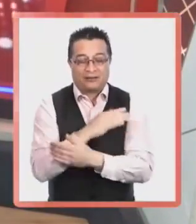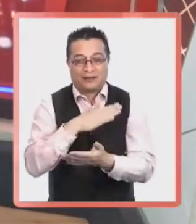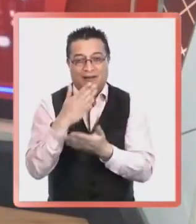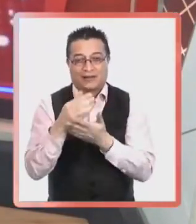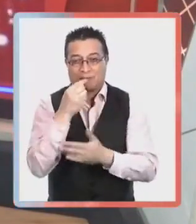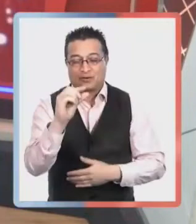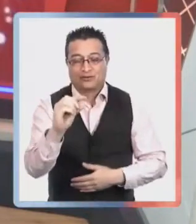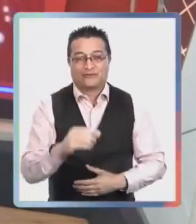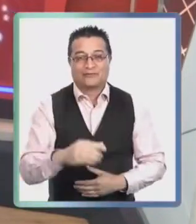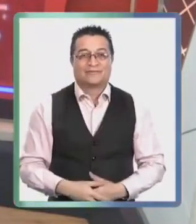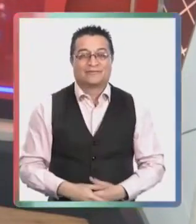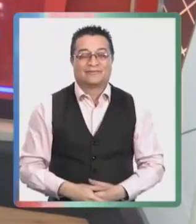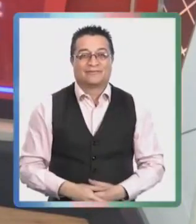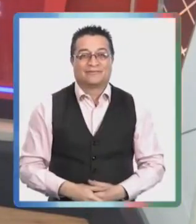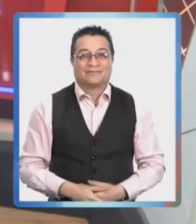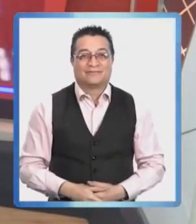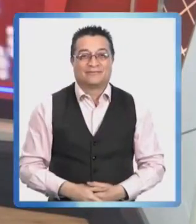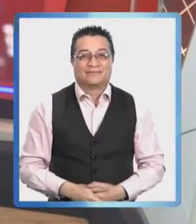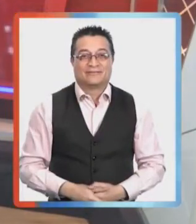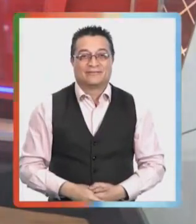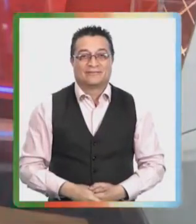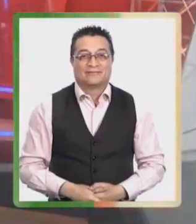abrazo y hasta pronto